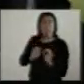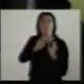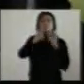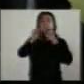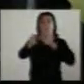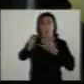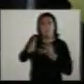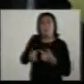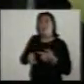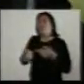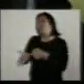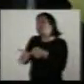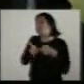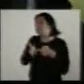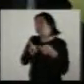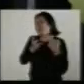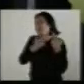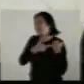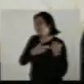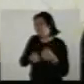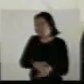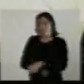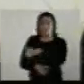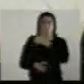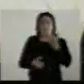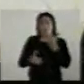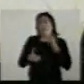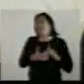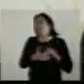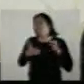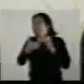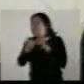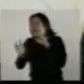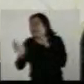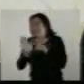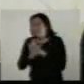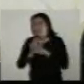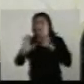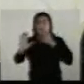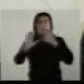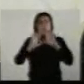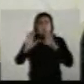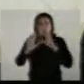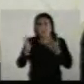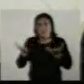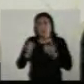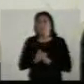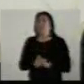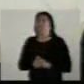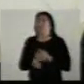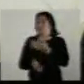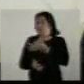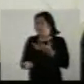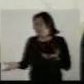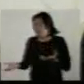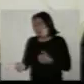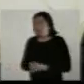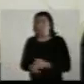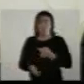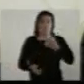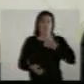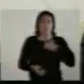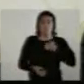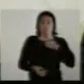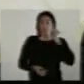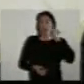también establece obligaciones frente a otras barreras. Por ejemplo, las barreras de comunicación, ¿no es cierto? Claro.